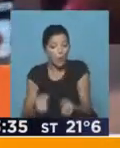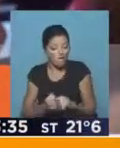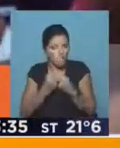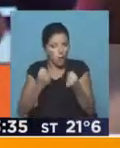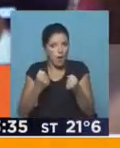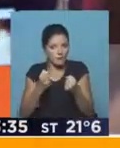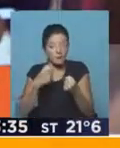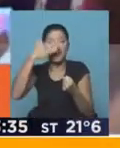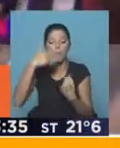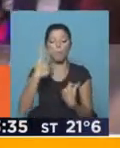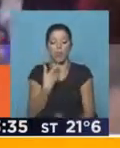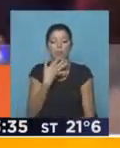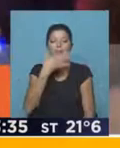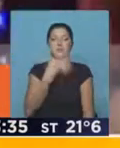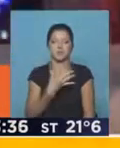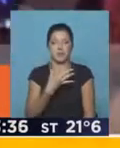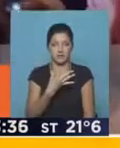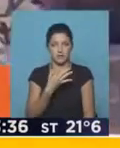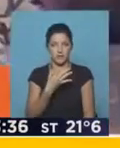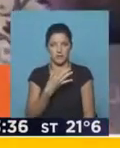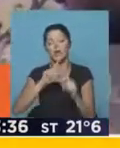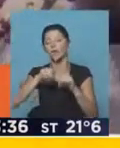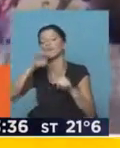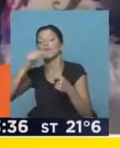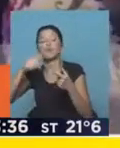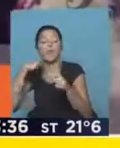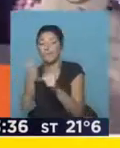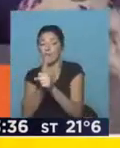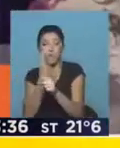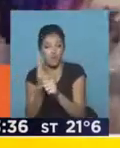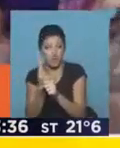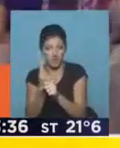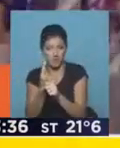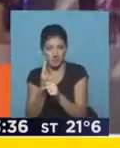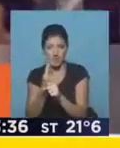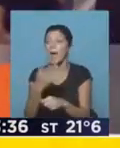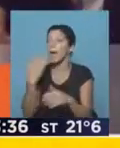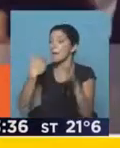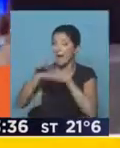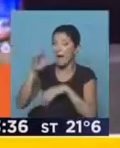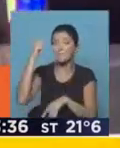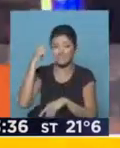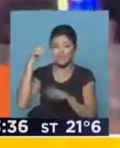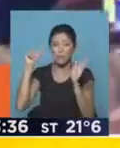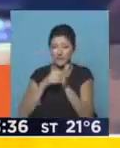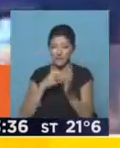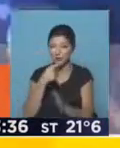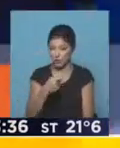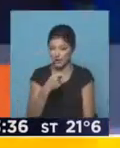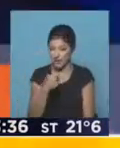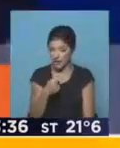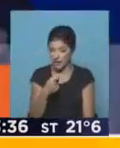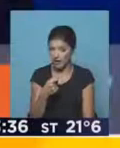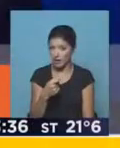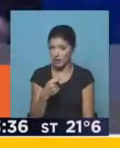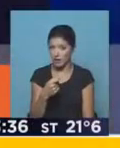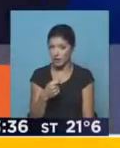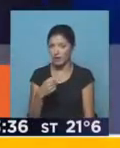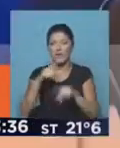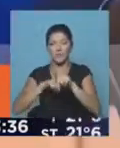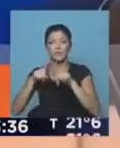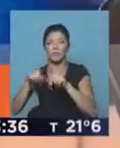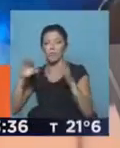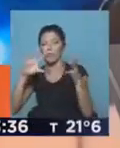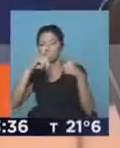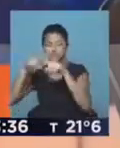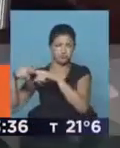capacidad de decisión, capacidad de acción, que de otra forma no tendrían, y sobre todo como en el caso de Turquía, cuando está en medio del escenario de conflicto.